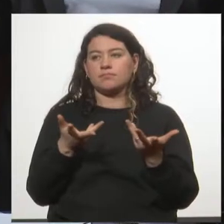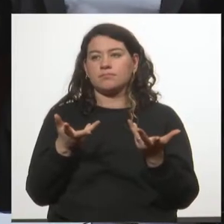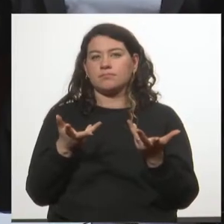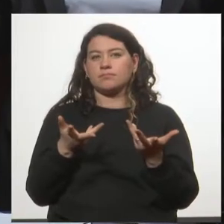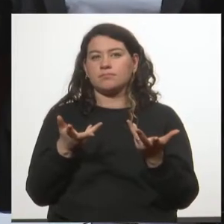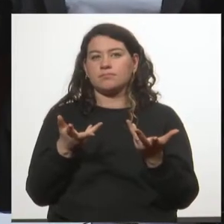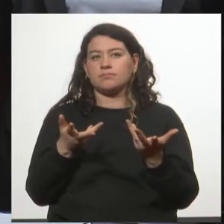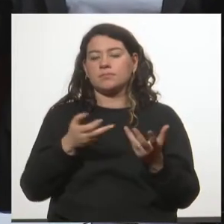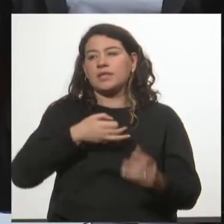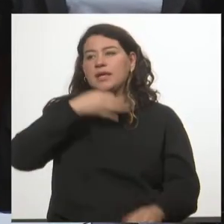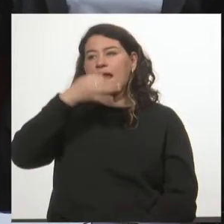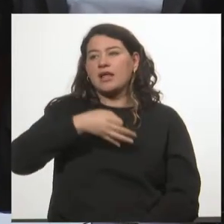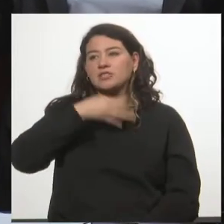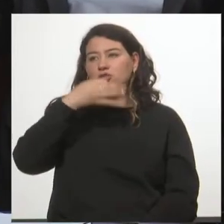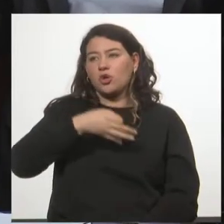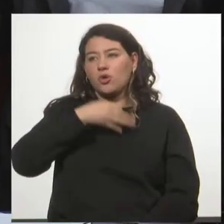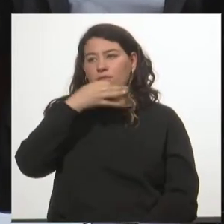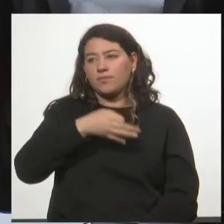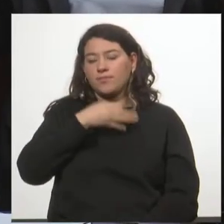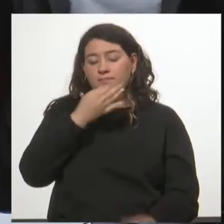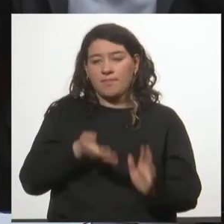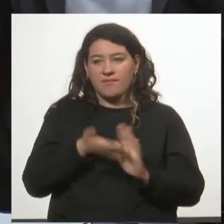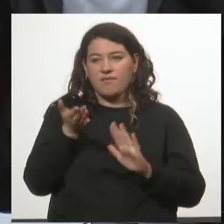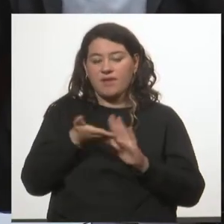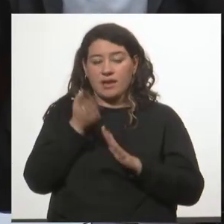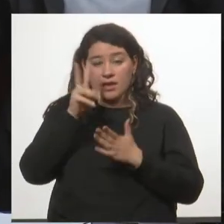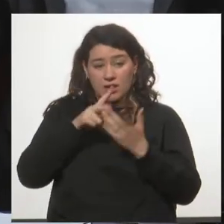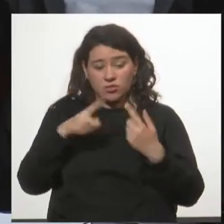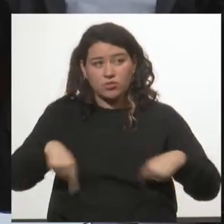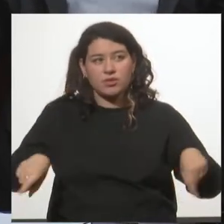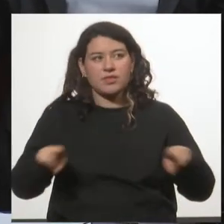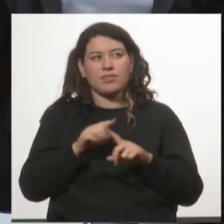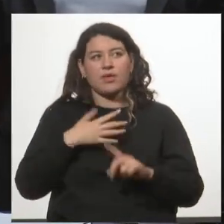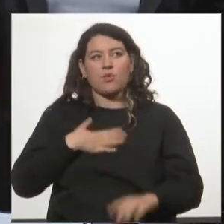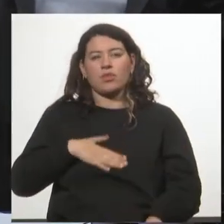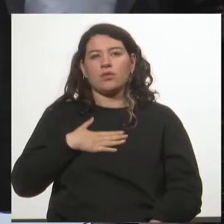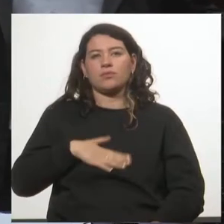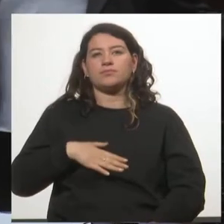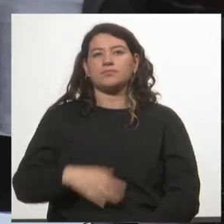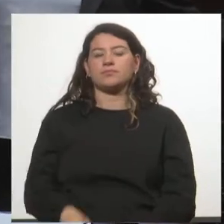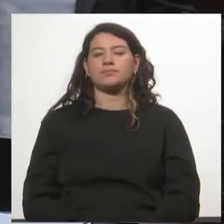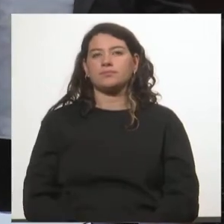una declaración a la mesa procedemos a leerla si les parece bien